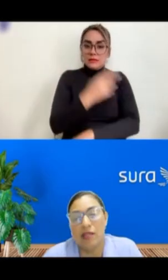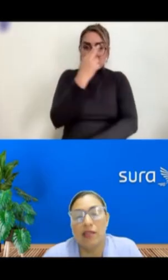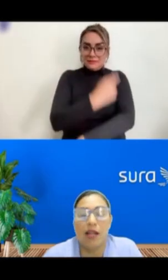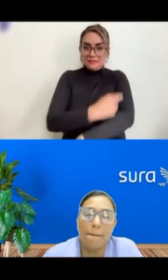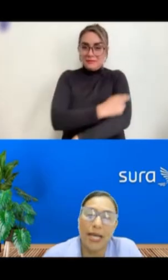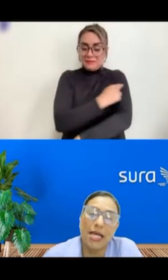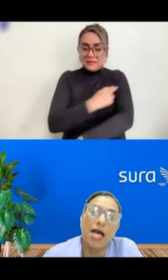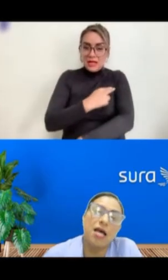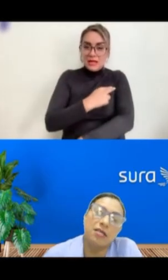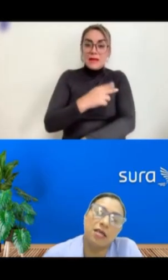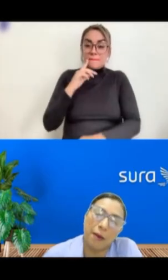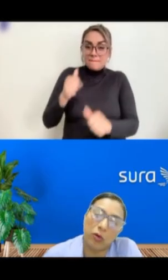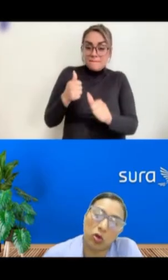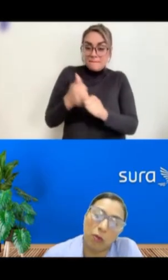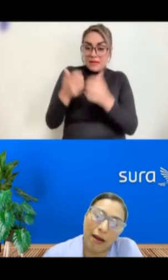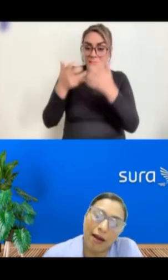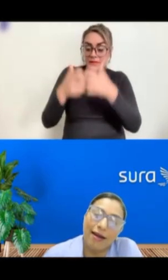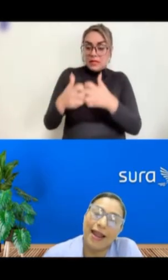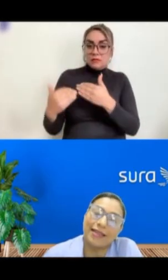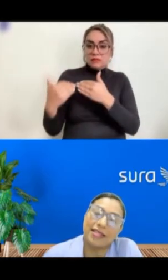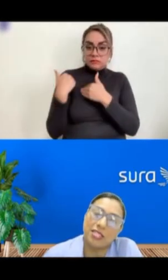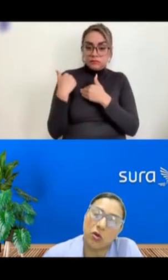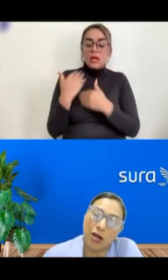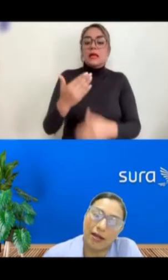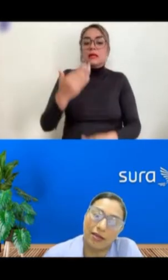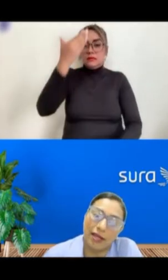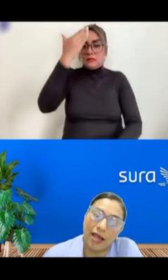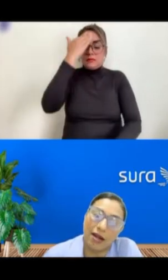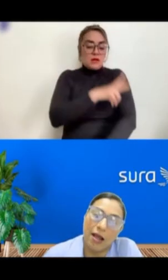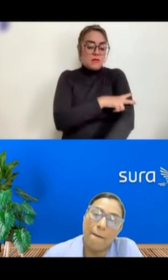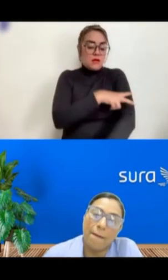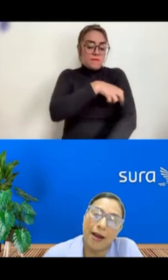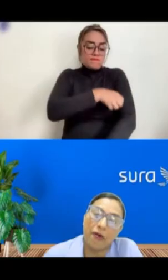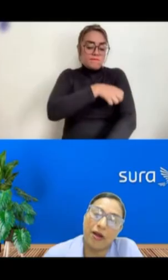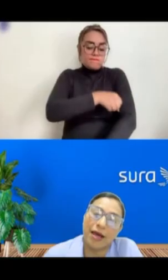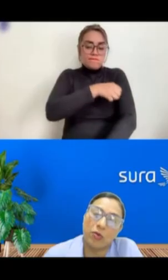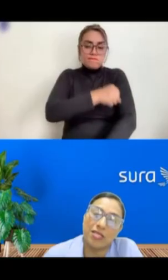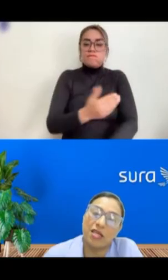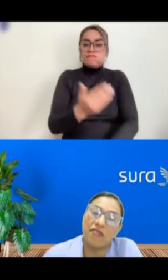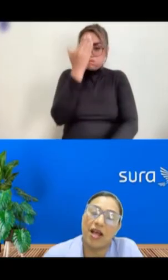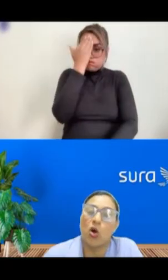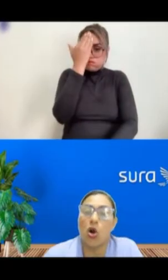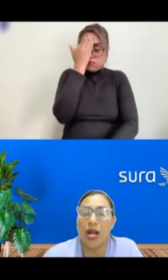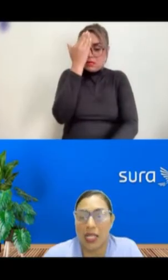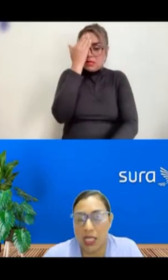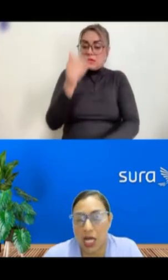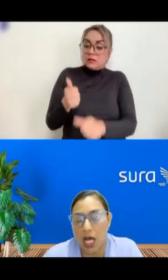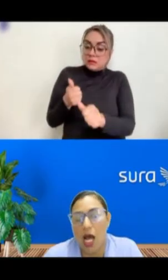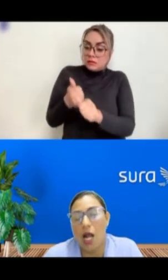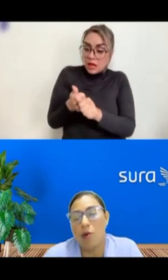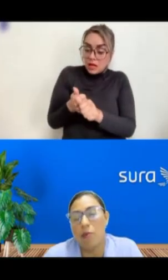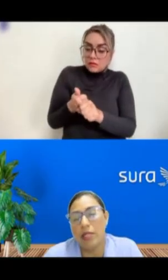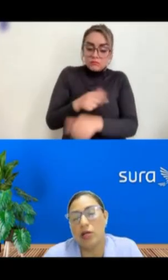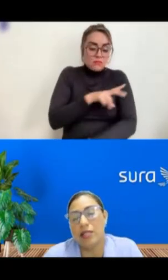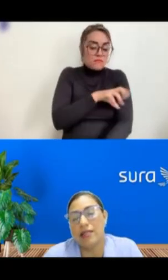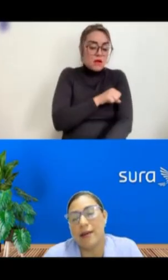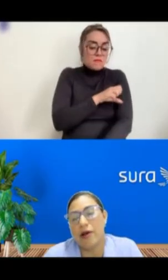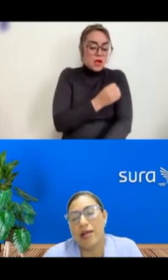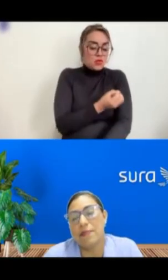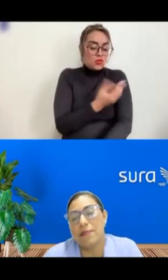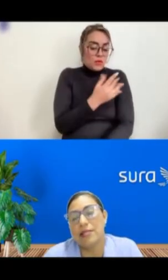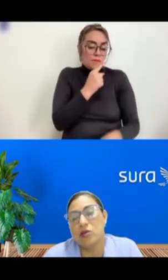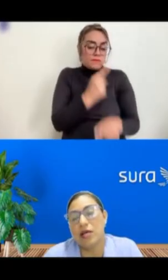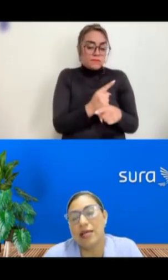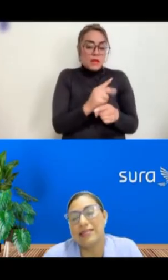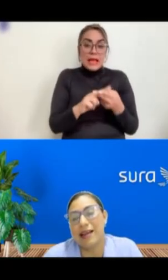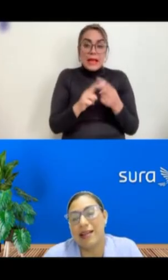primeros respondientes de la empresa sepamos tomar la tensión arterial para poder dar una cifra correcta al momento que